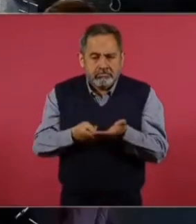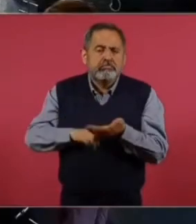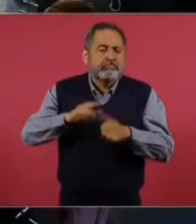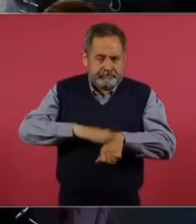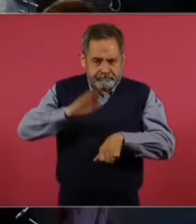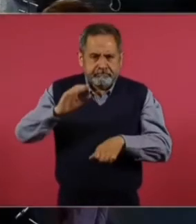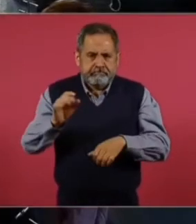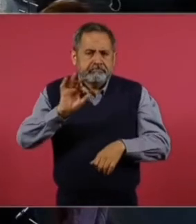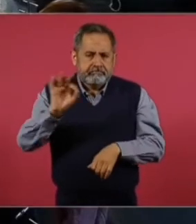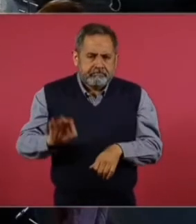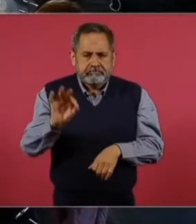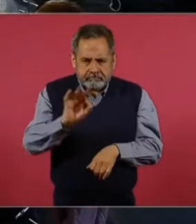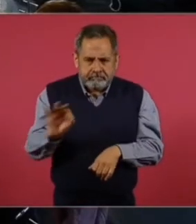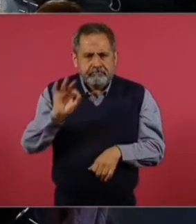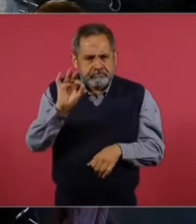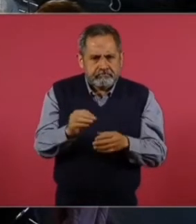interés